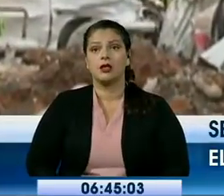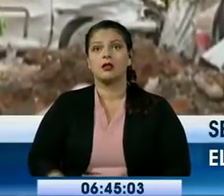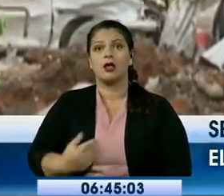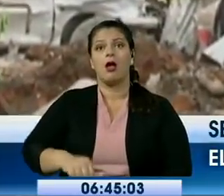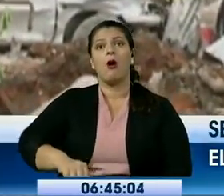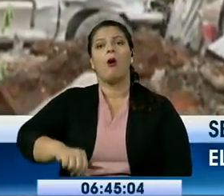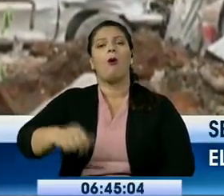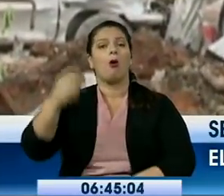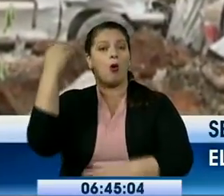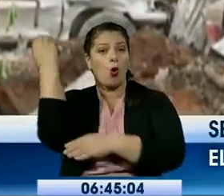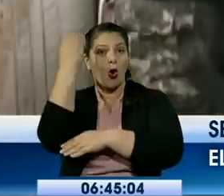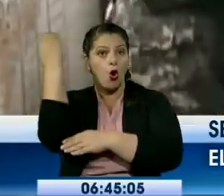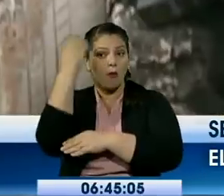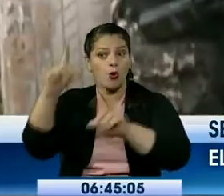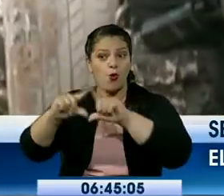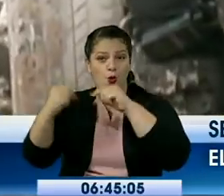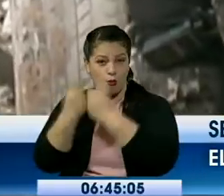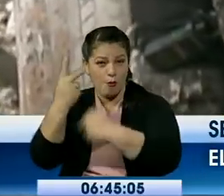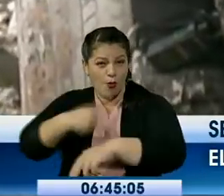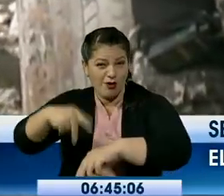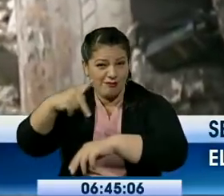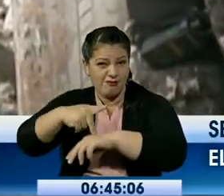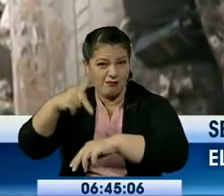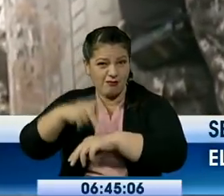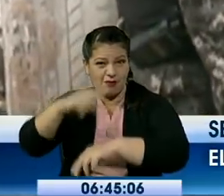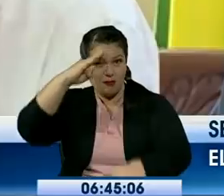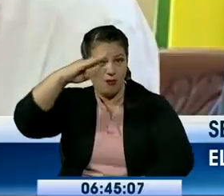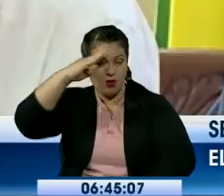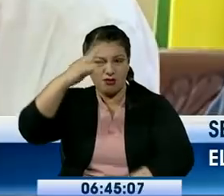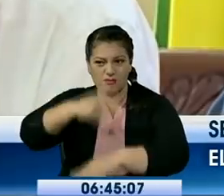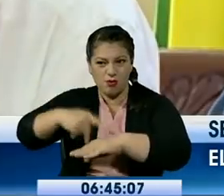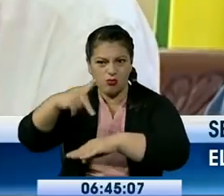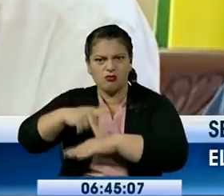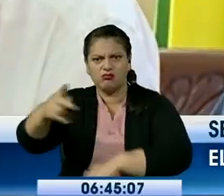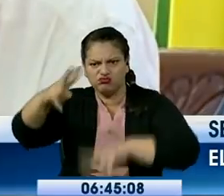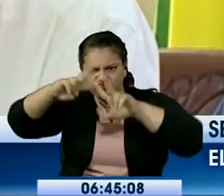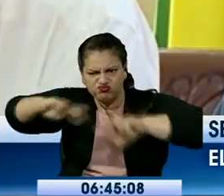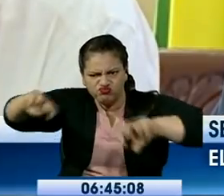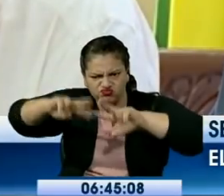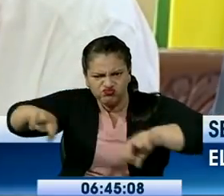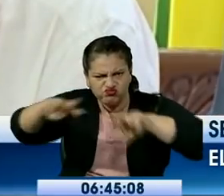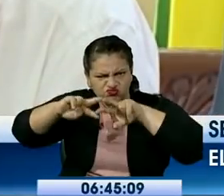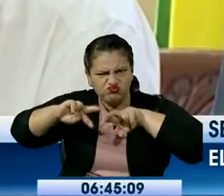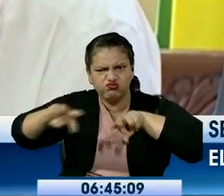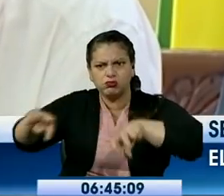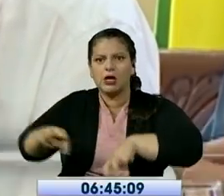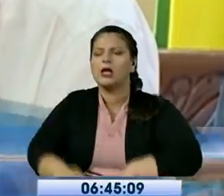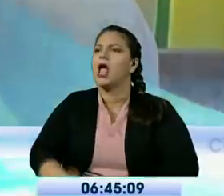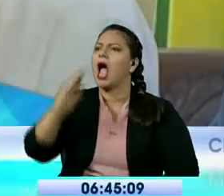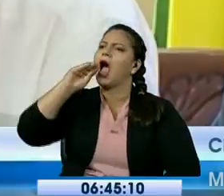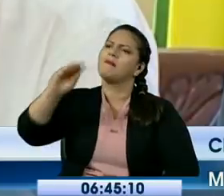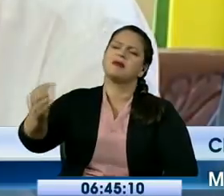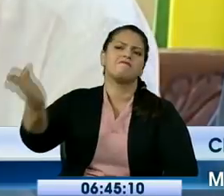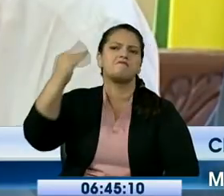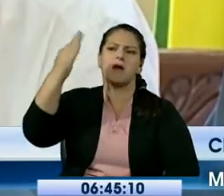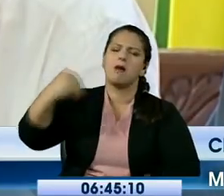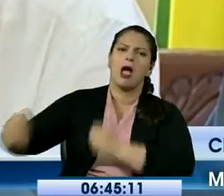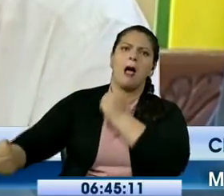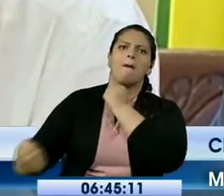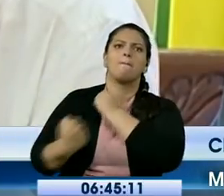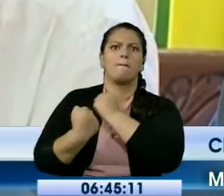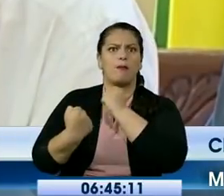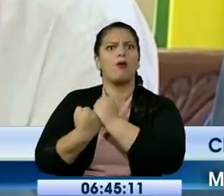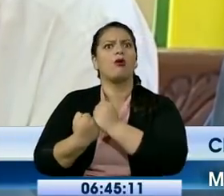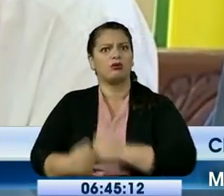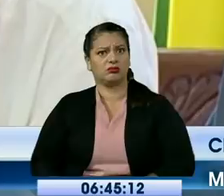llegaron a la zona para colaborar con las investigaciones. Hemos activado todos los mecanismos de cooperación con los países vecinos, en este